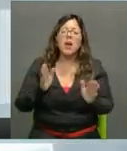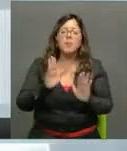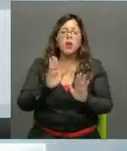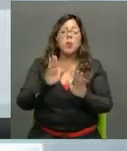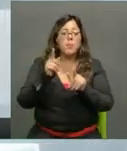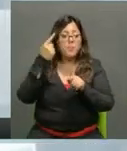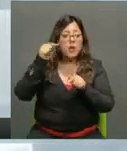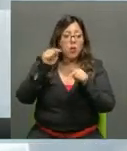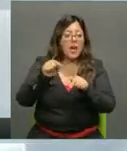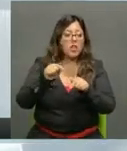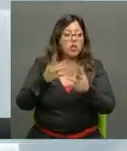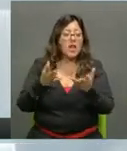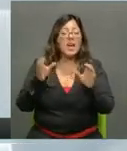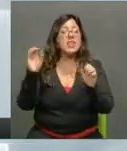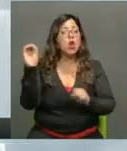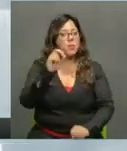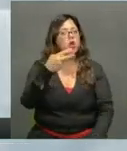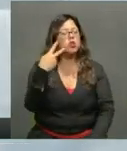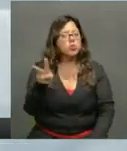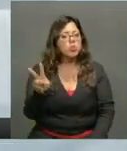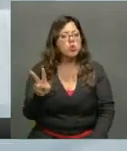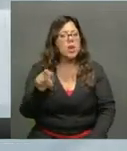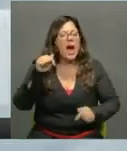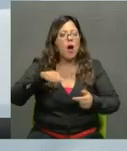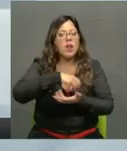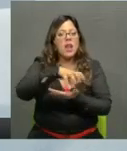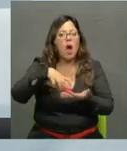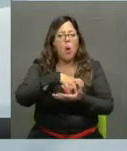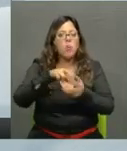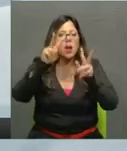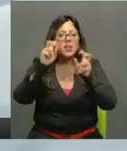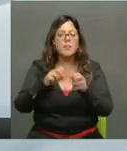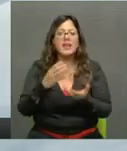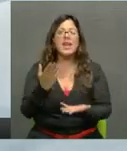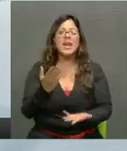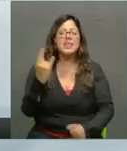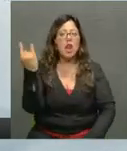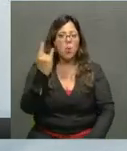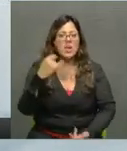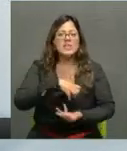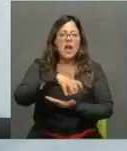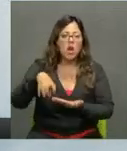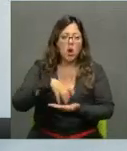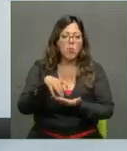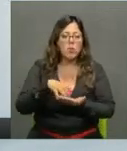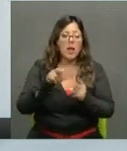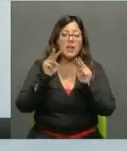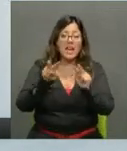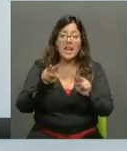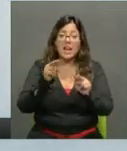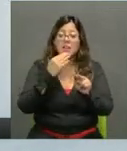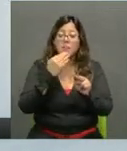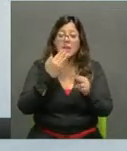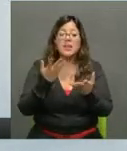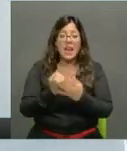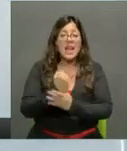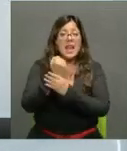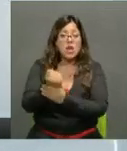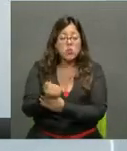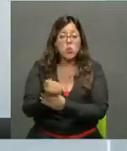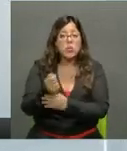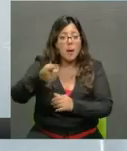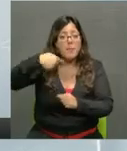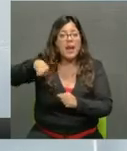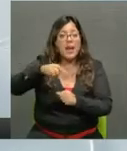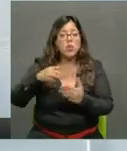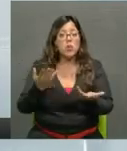punto de vista, vámonos a las comunas que levantaron la emergencia comunal. Entonces, eso también serviría para ellos para decirlo del otro lado.